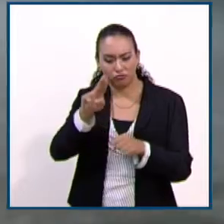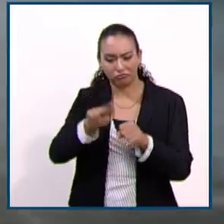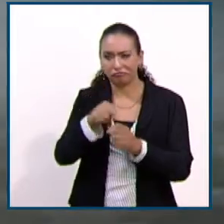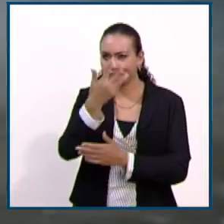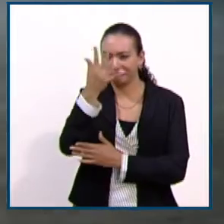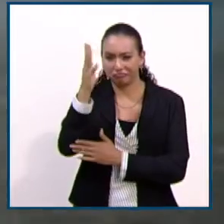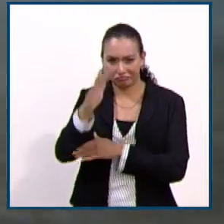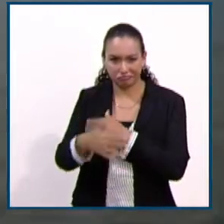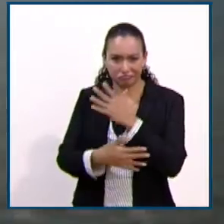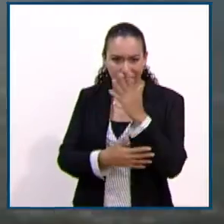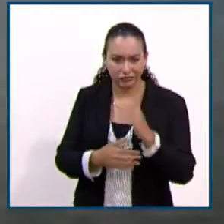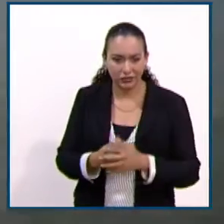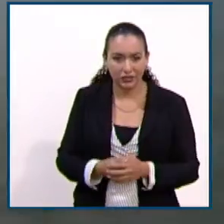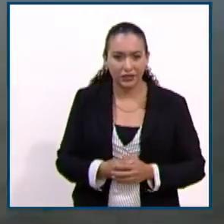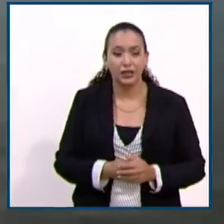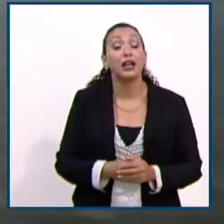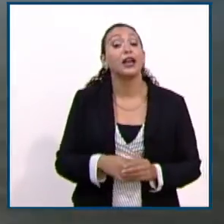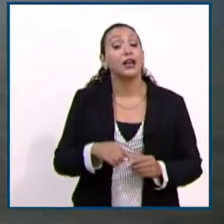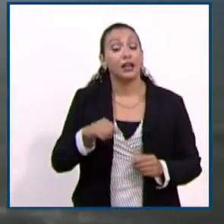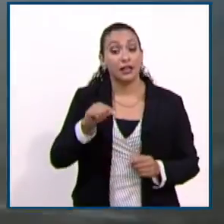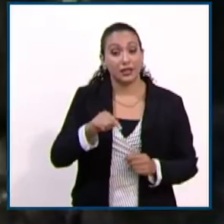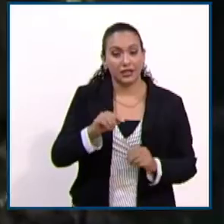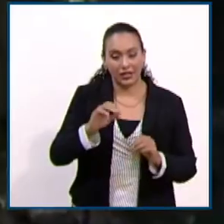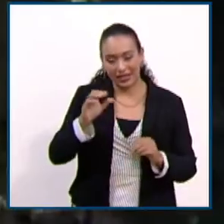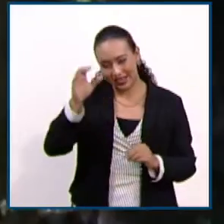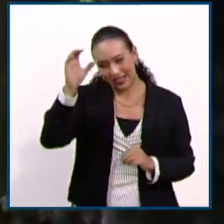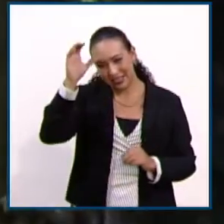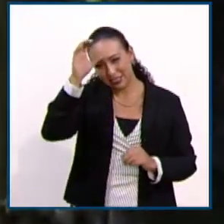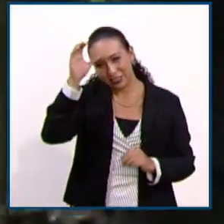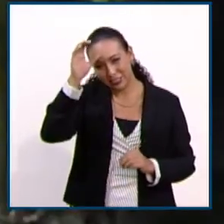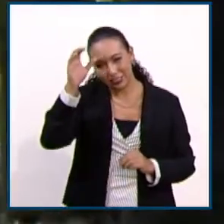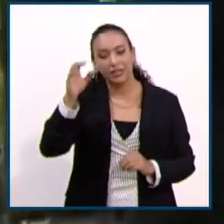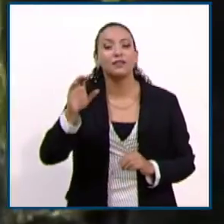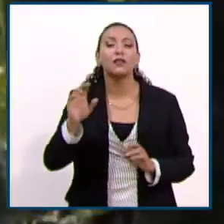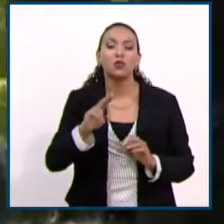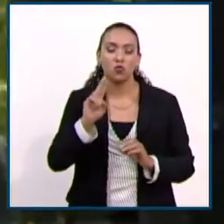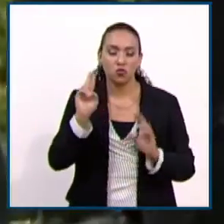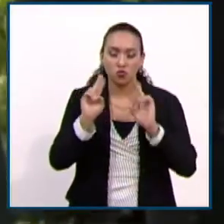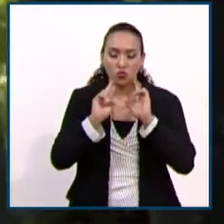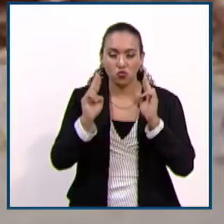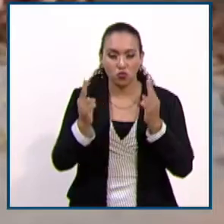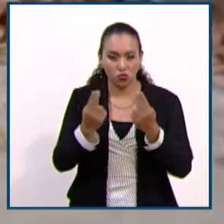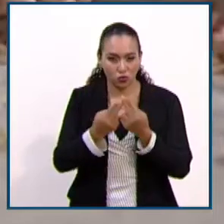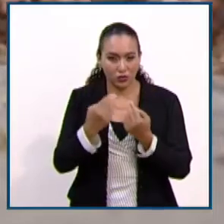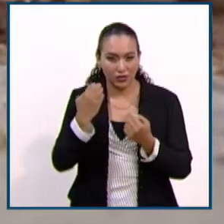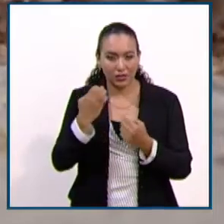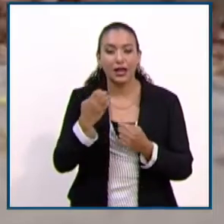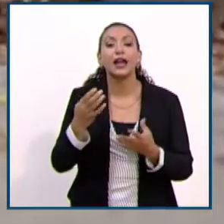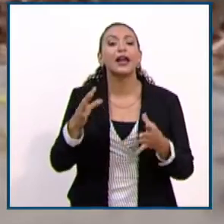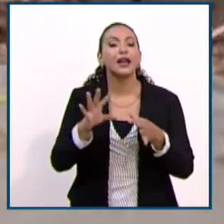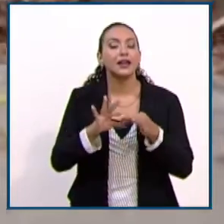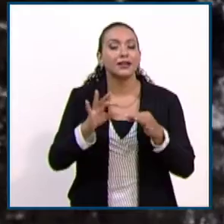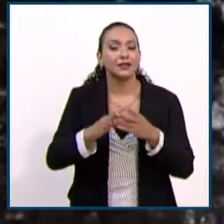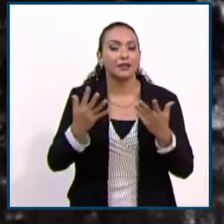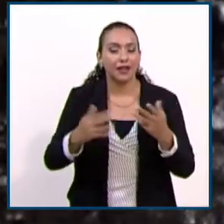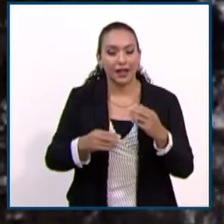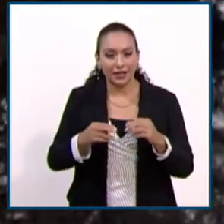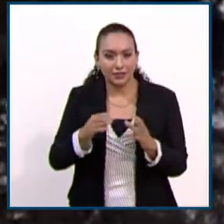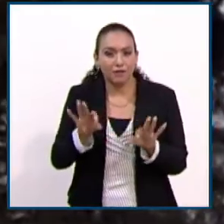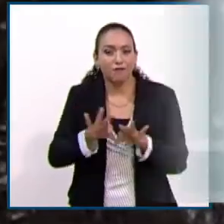que en coordinación con la Unidad de Conocimiento Científico de la Corte, trabajan en una publicación sobre jurisprudencia en la